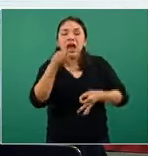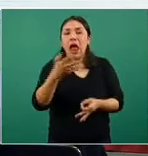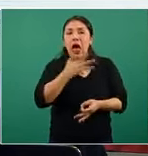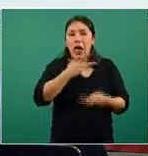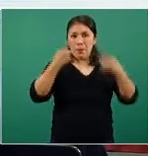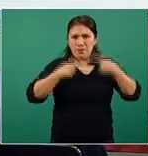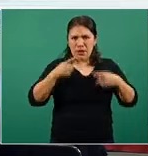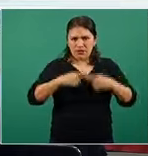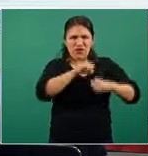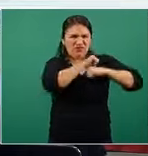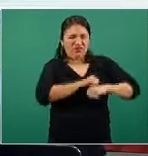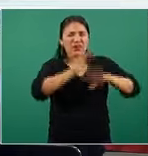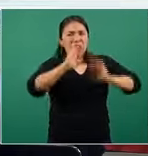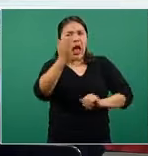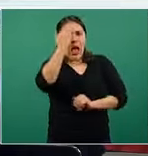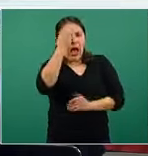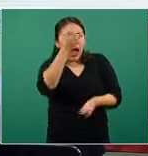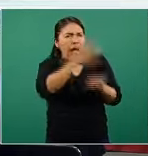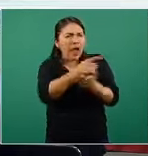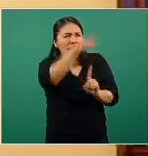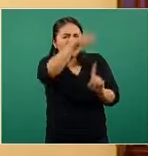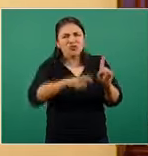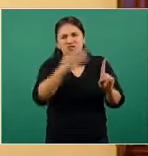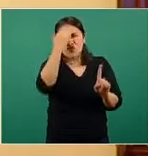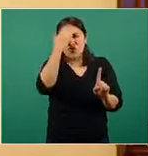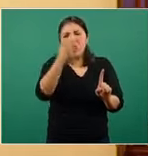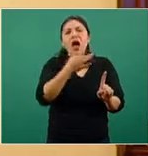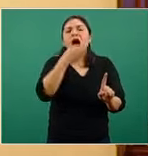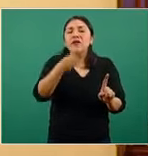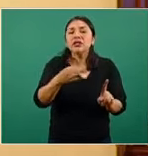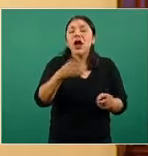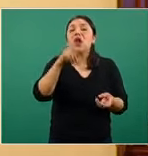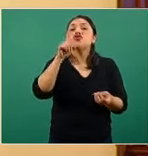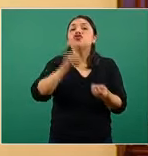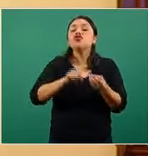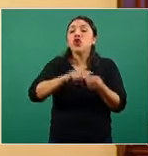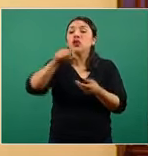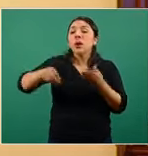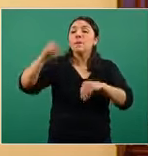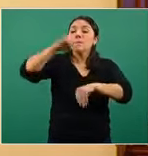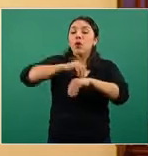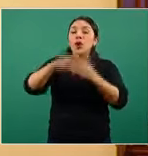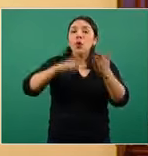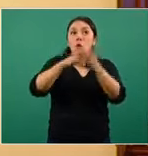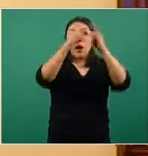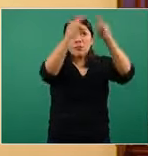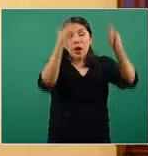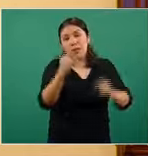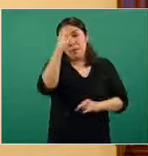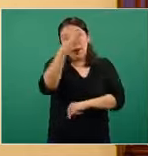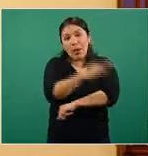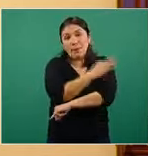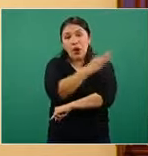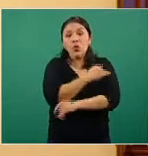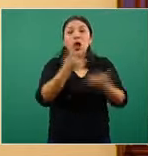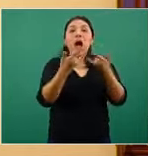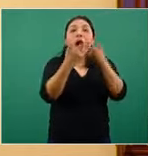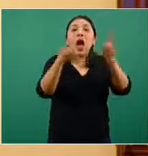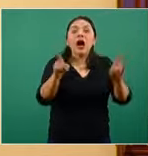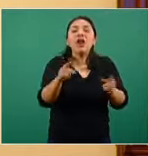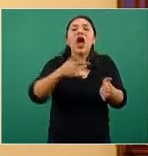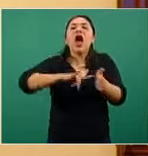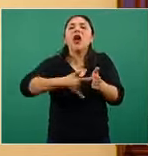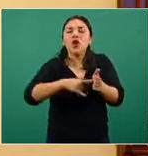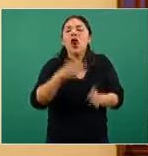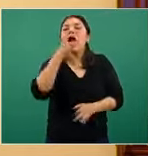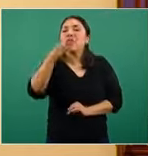comunidad ya identificadas en quien se dice el punto de vacunación va a encontrarse en tal lugar, va a abrir a tal hora y entonces